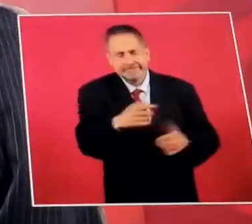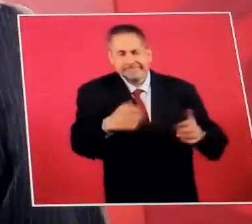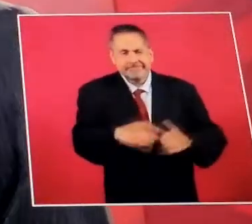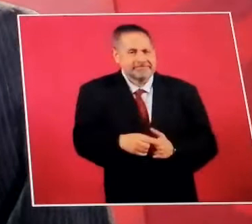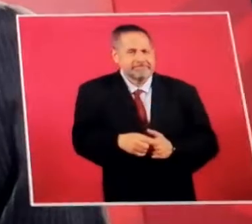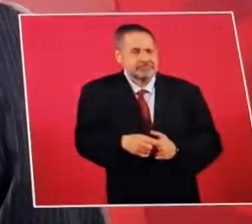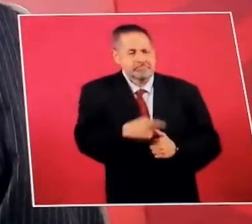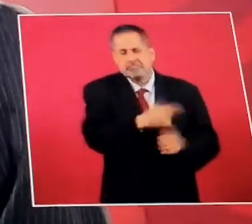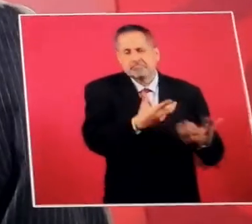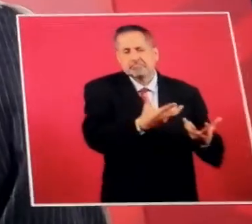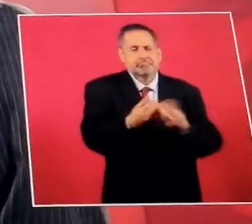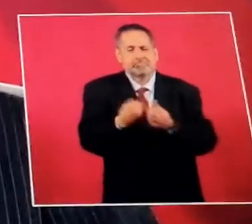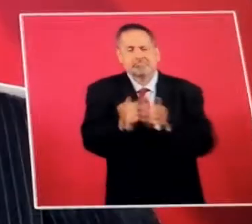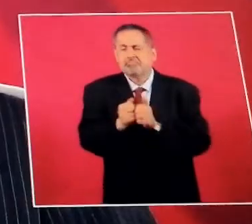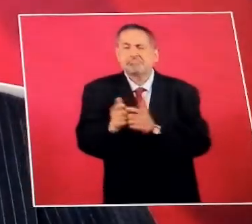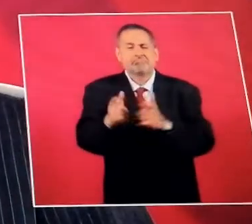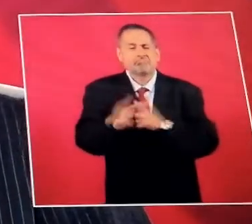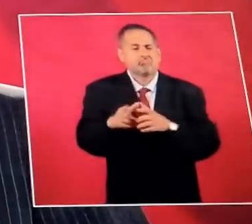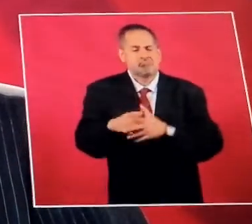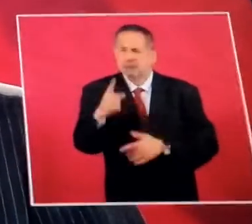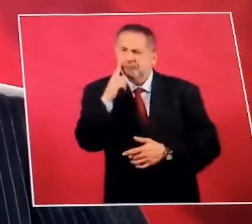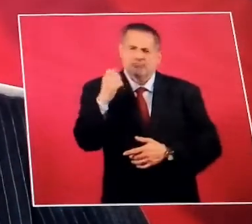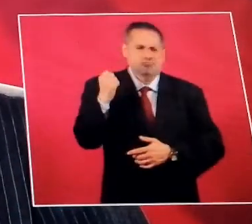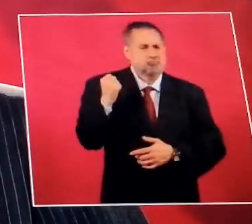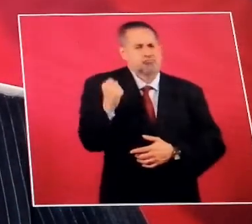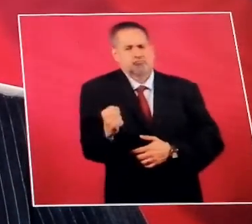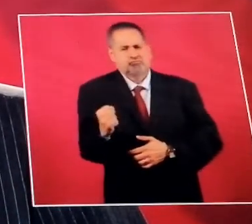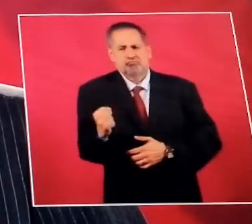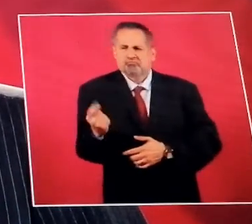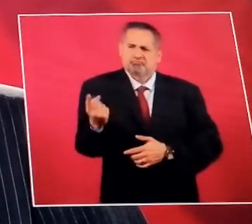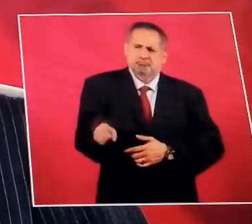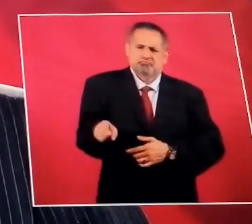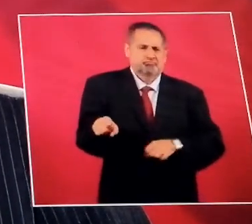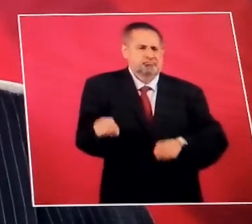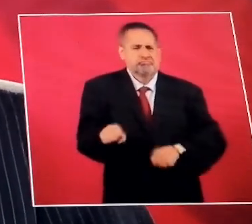son partidarios de la mano dura,